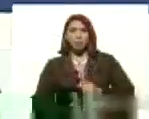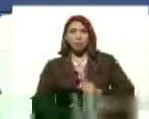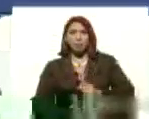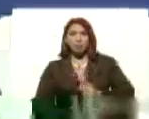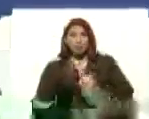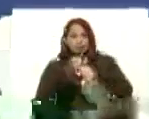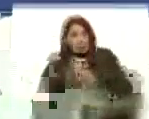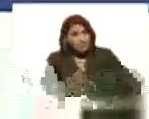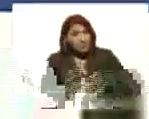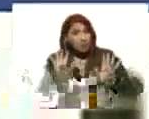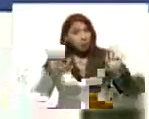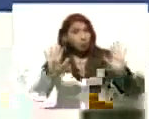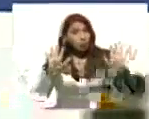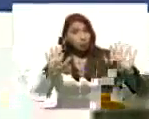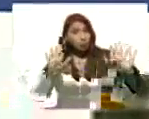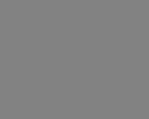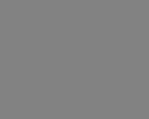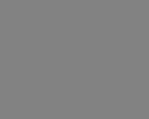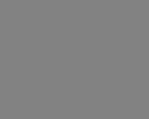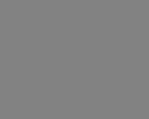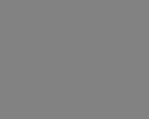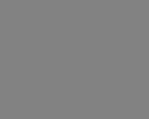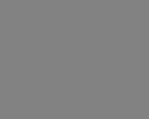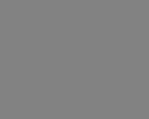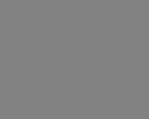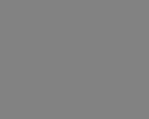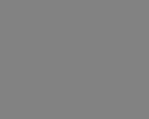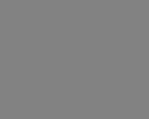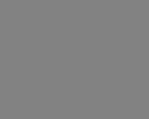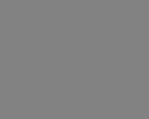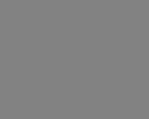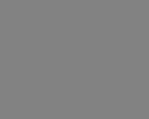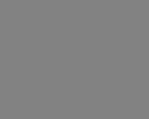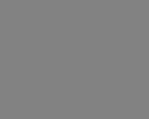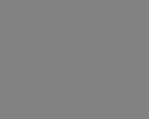Espero que podamos muy